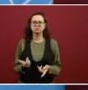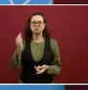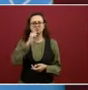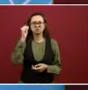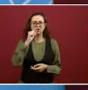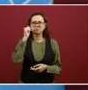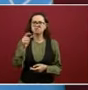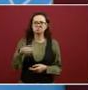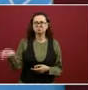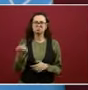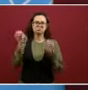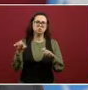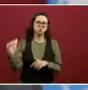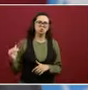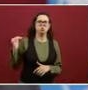los de mero arriba,